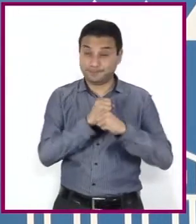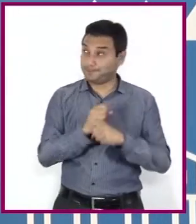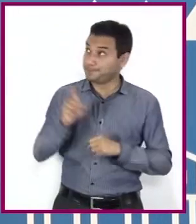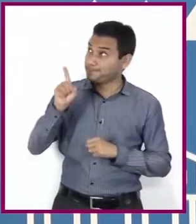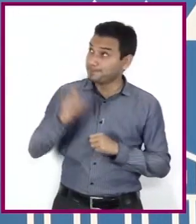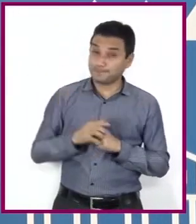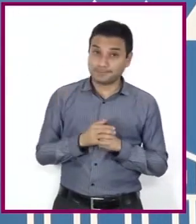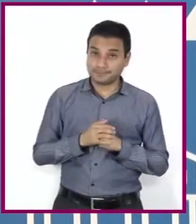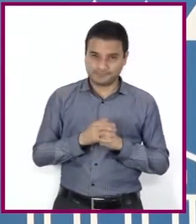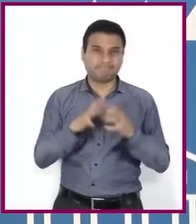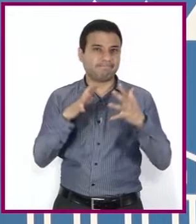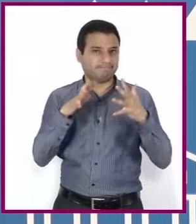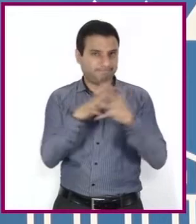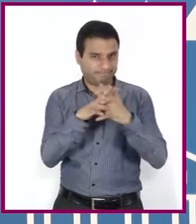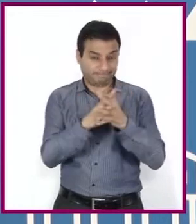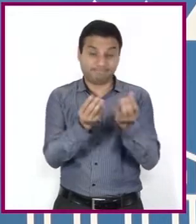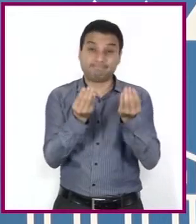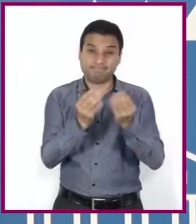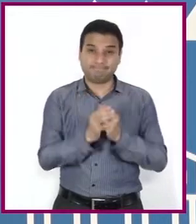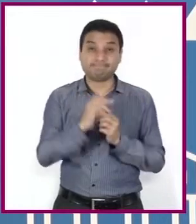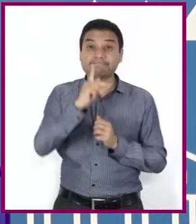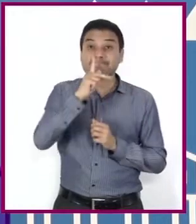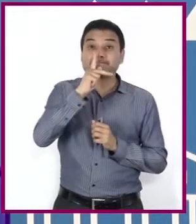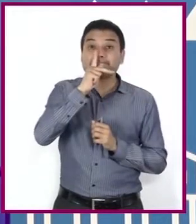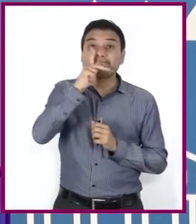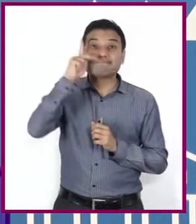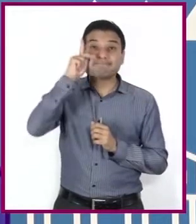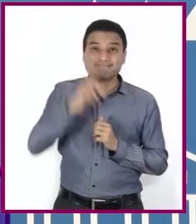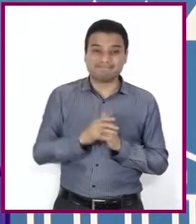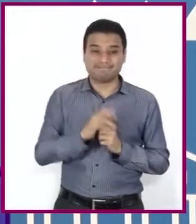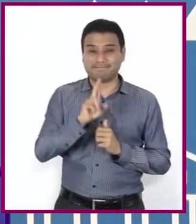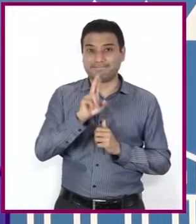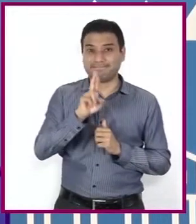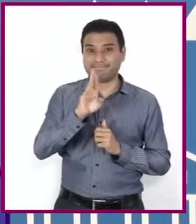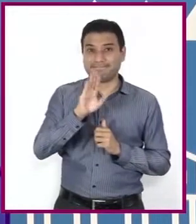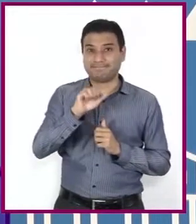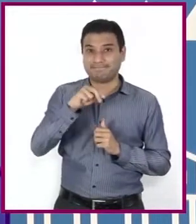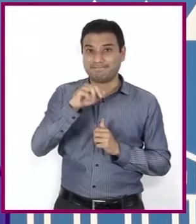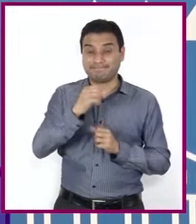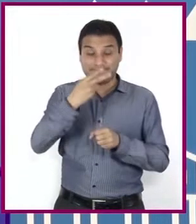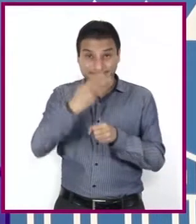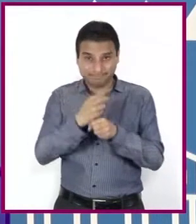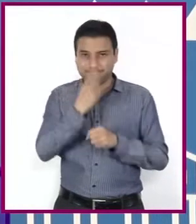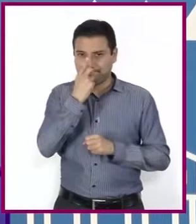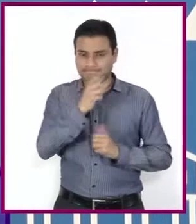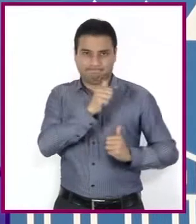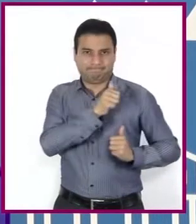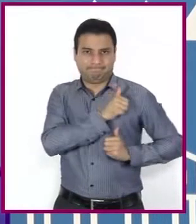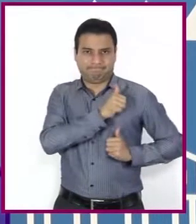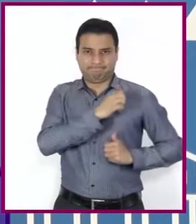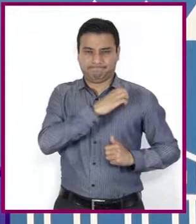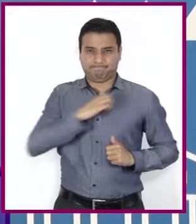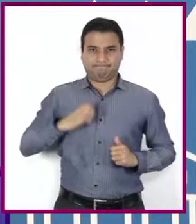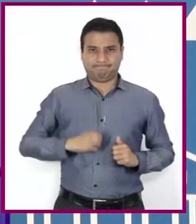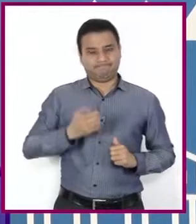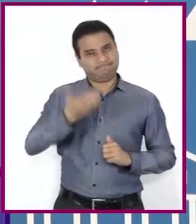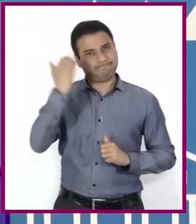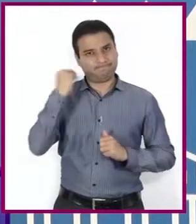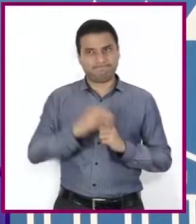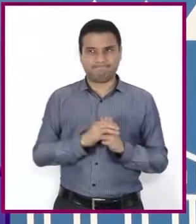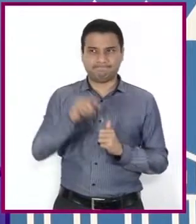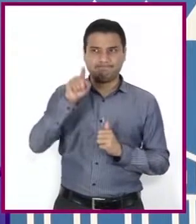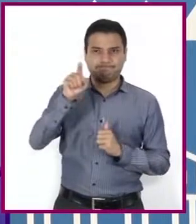1095, cuando el papa de aquel entonces, Urbano II, convocó a los soldados cristianos a una cruzada contra